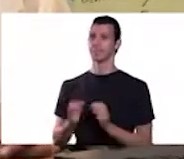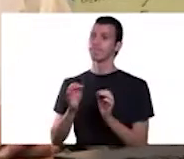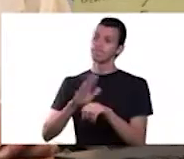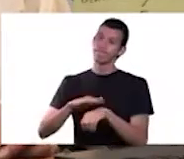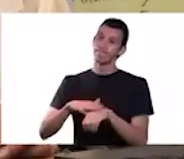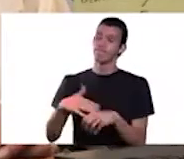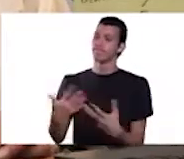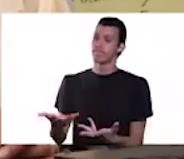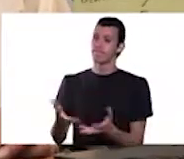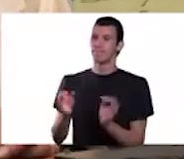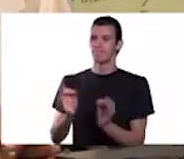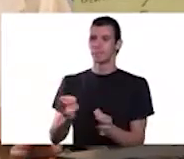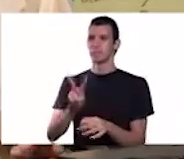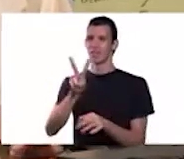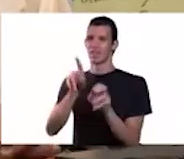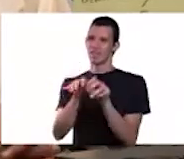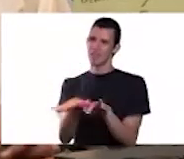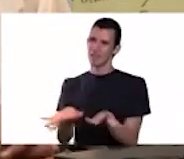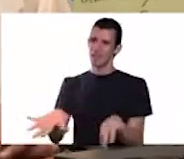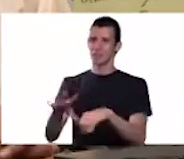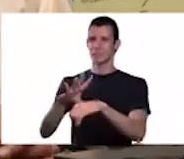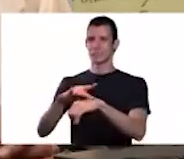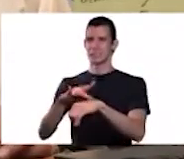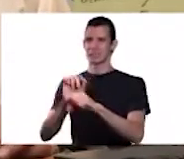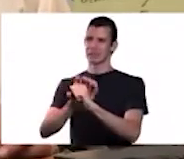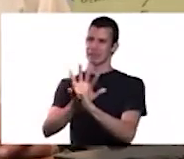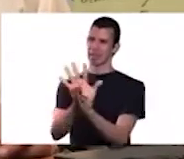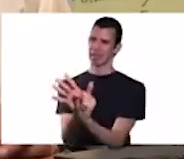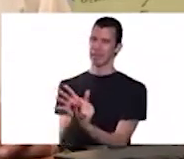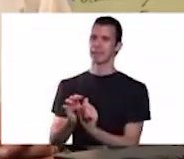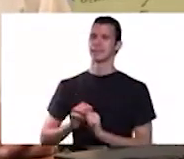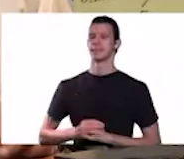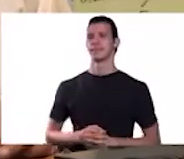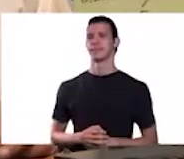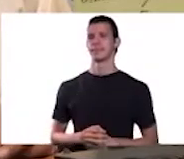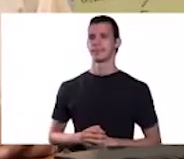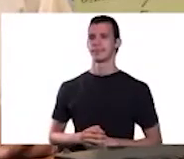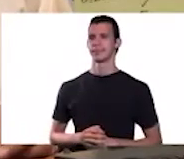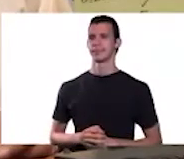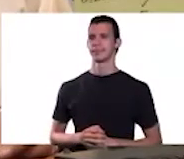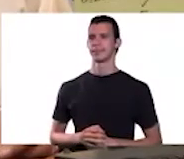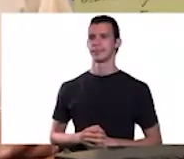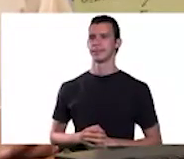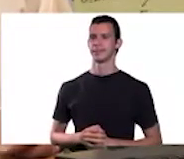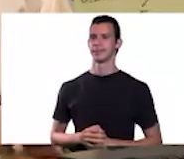por la situación que hemos presentado y por la orientación del país,